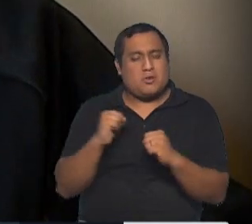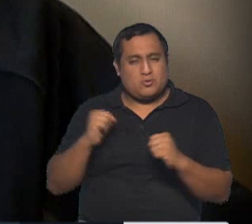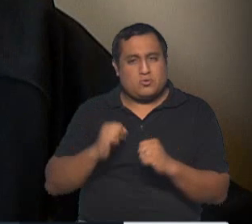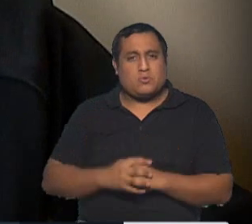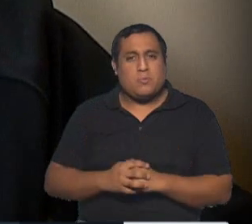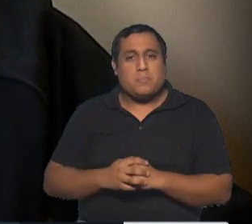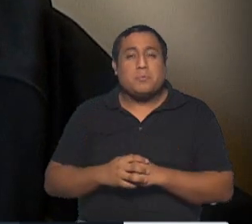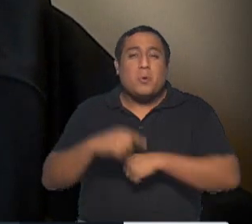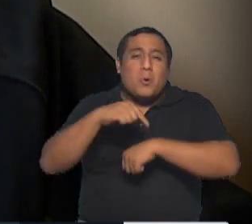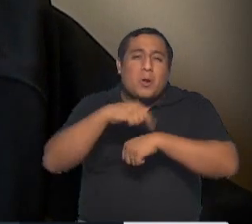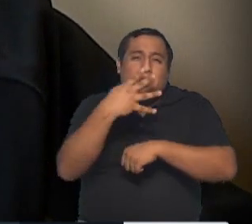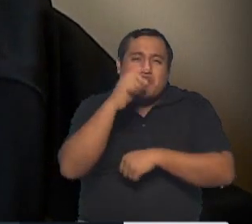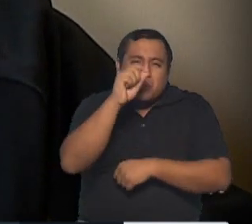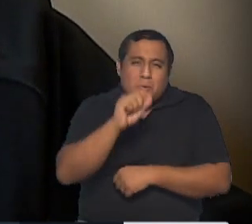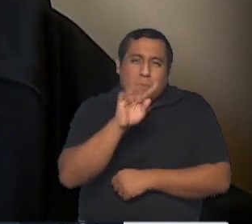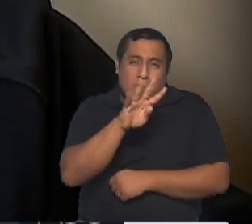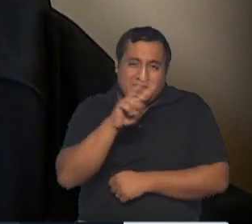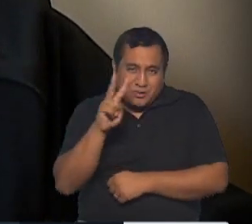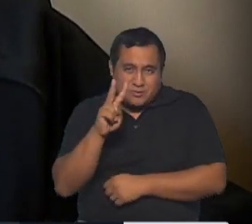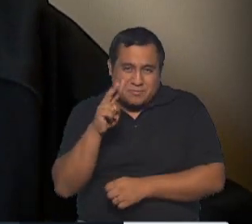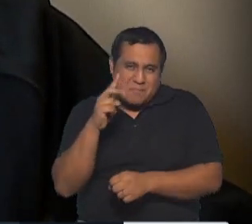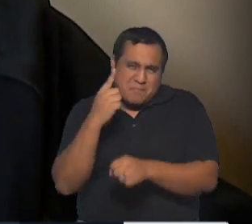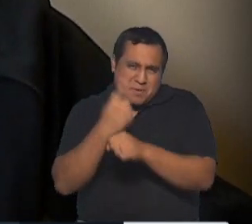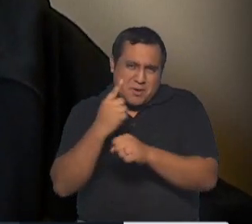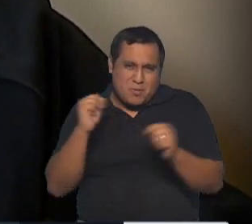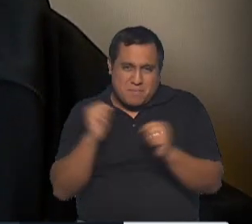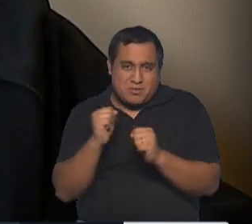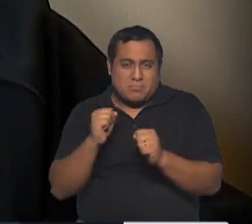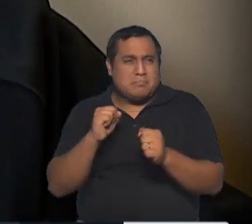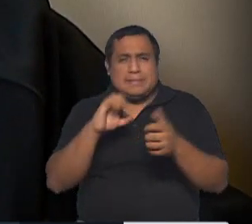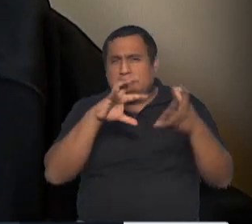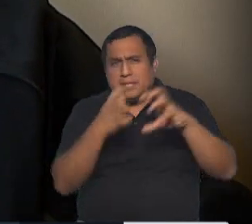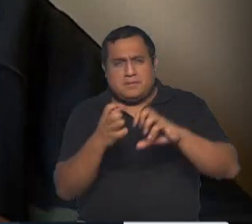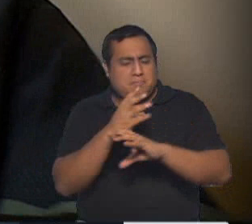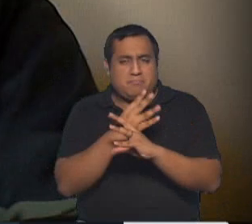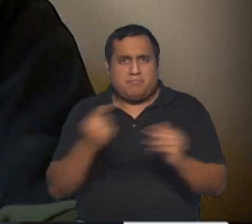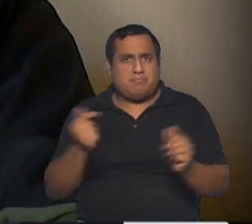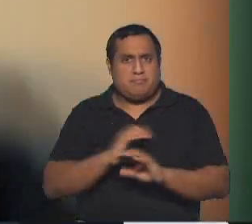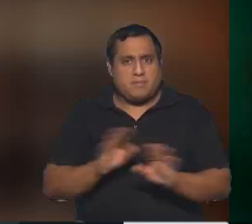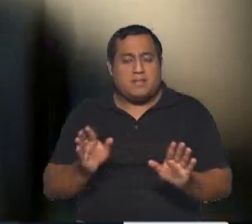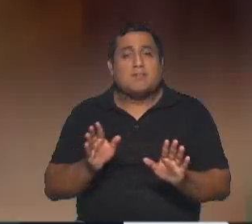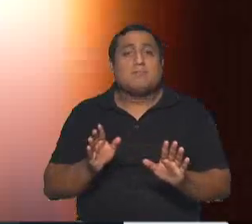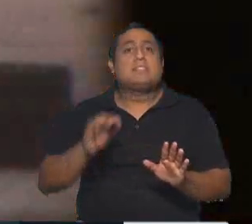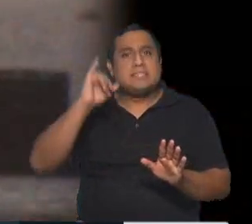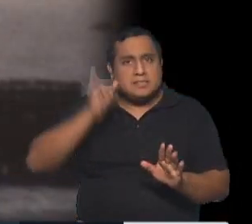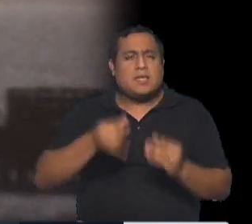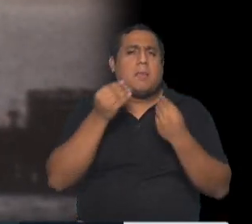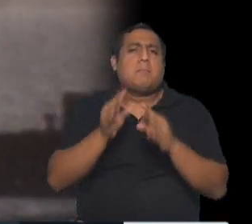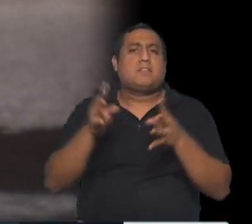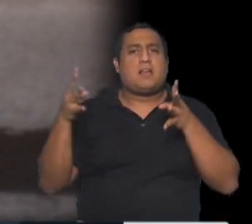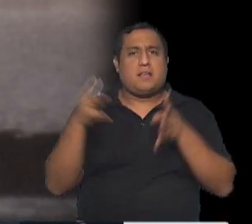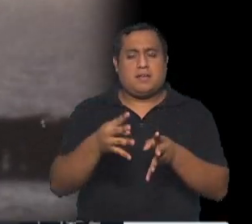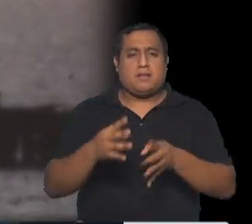las 4:42 del 1 de mayo terminó la crisis, empezó la guerra.